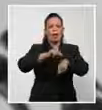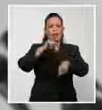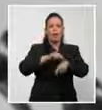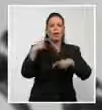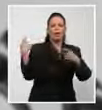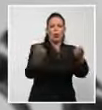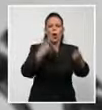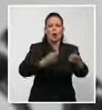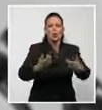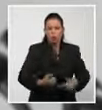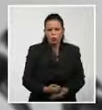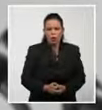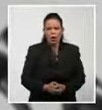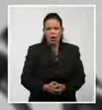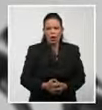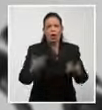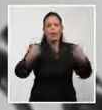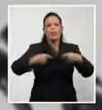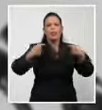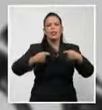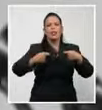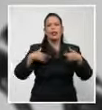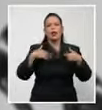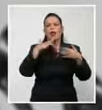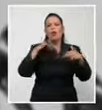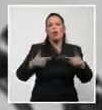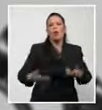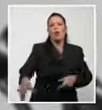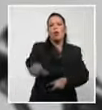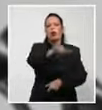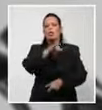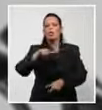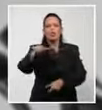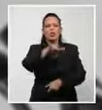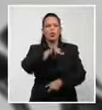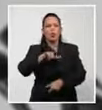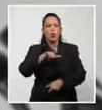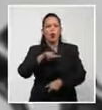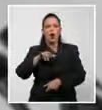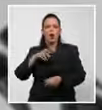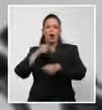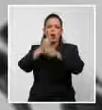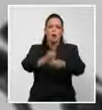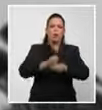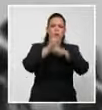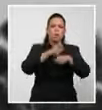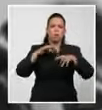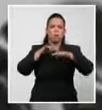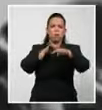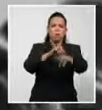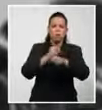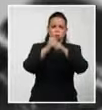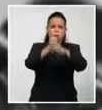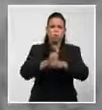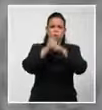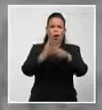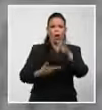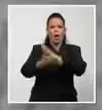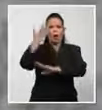deben ser como la caballería camagüeyana de Ignacio Agramonte en el rescate de